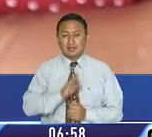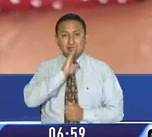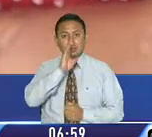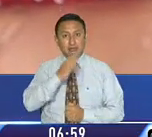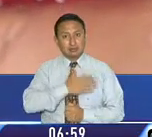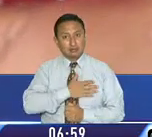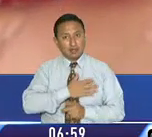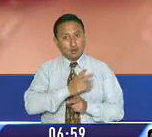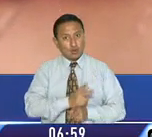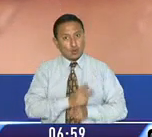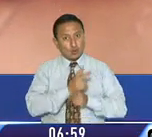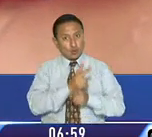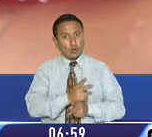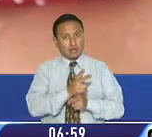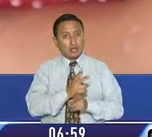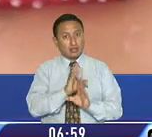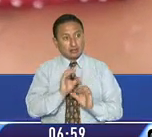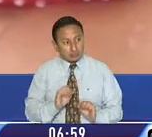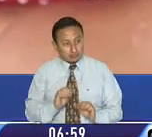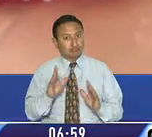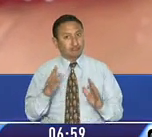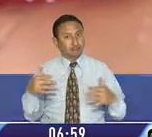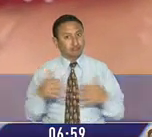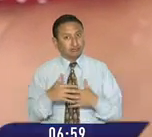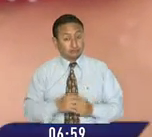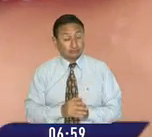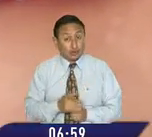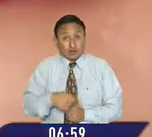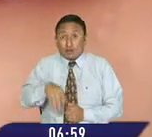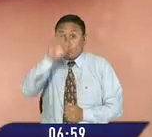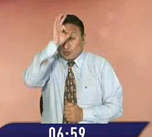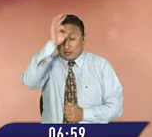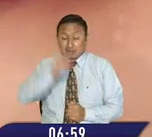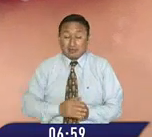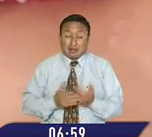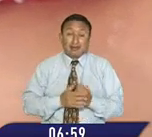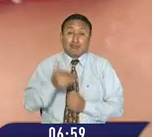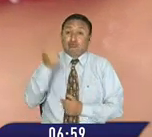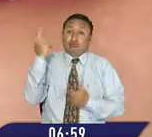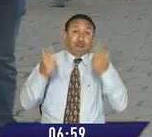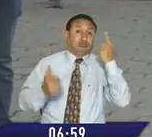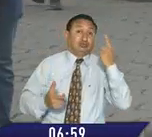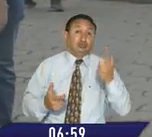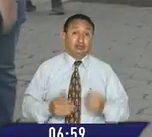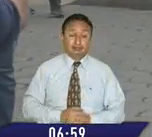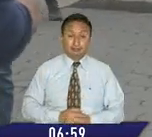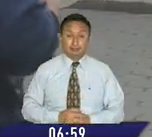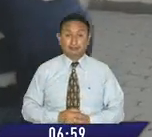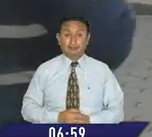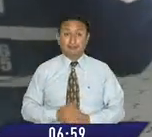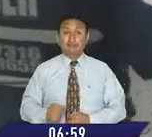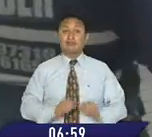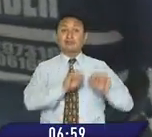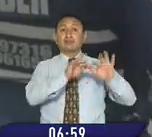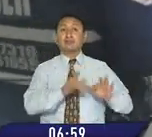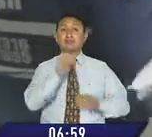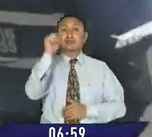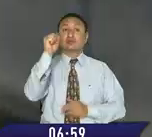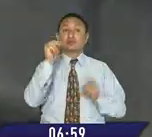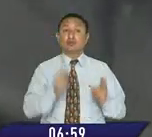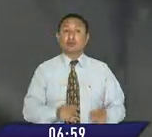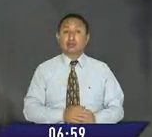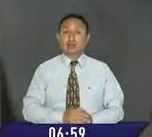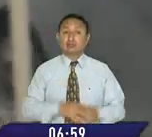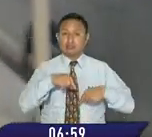poquito de temor, porque de pronto usted no sabe, Dios no quiere una mala perdida. Algo. Desde la Secretaría de Derechos Humanos se